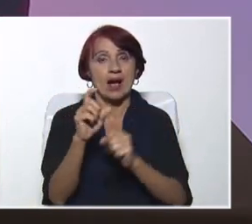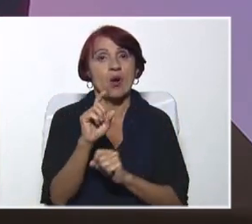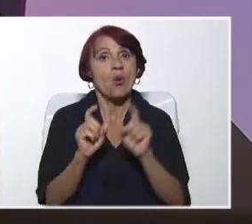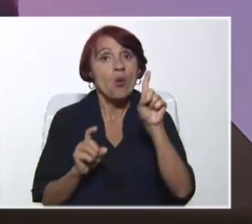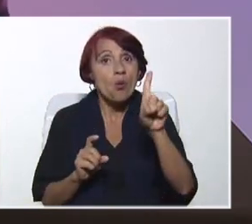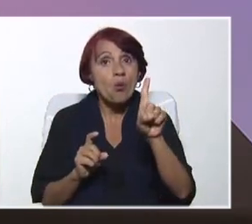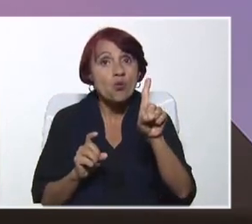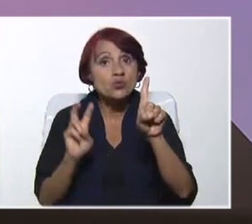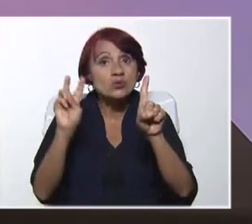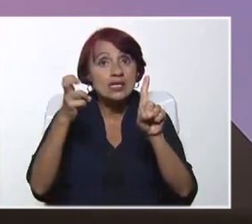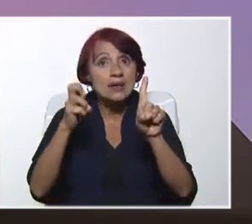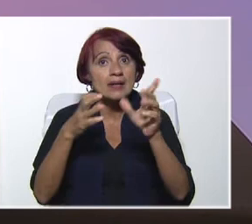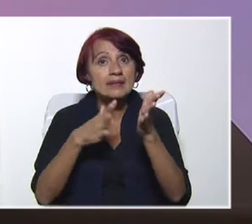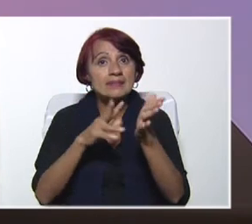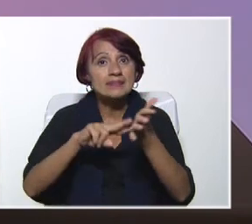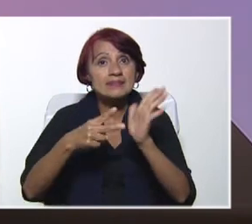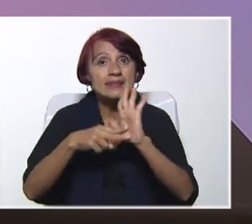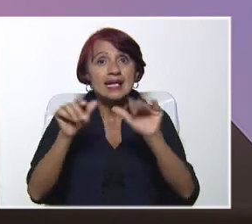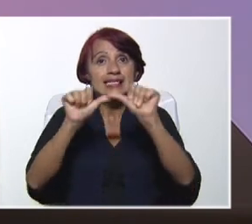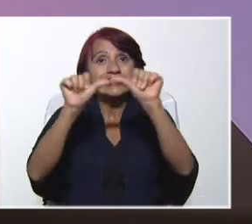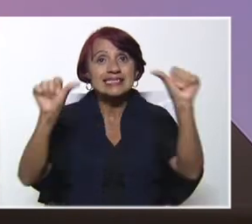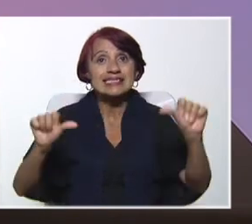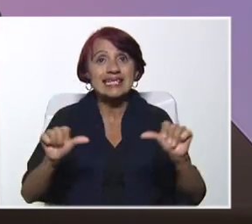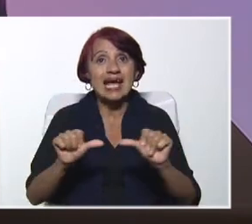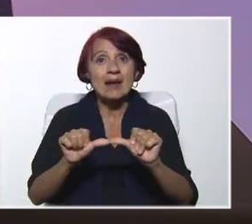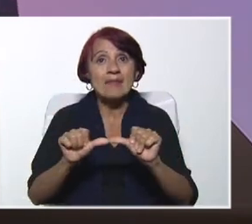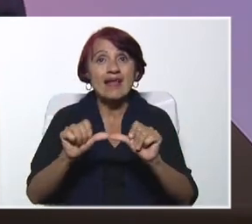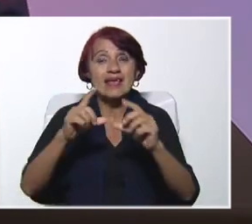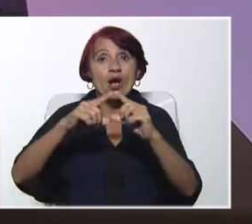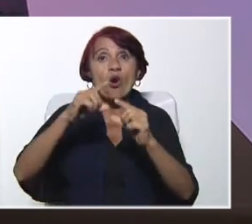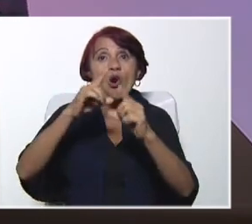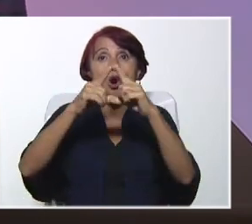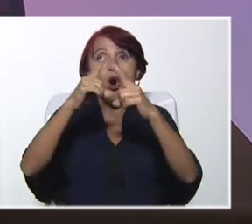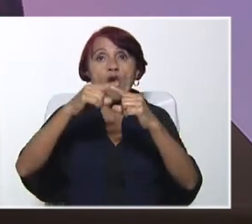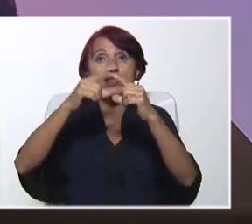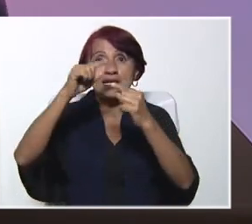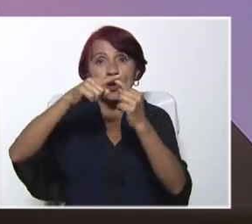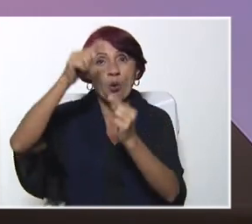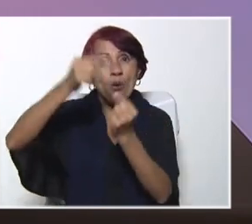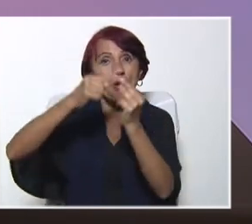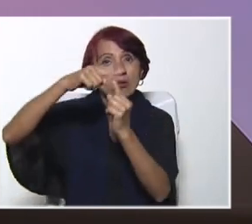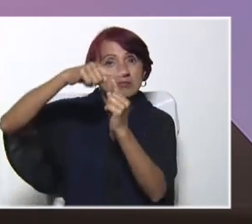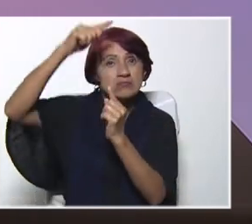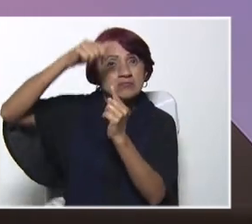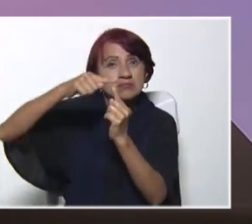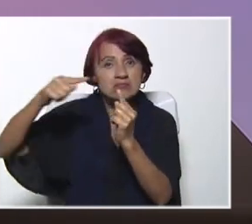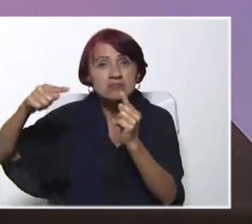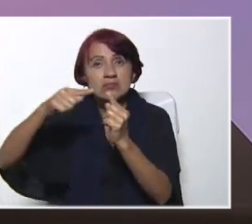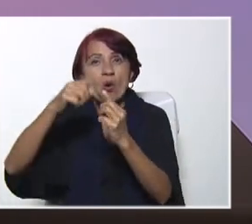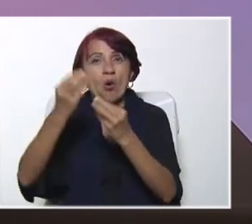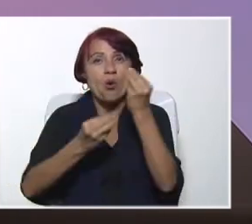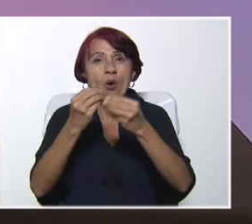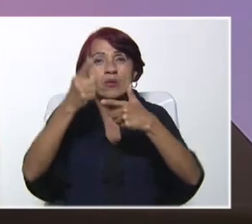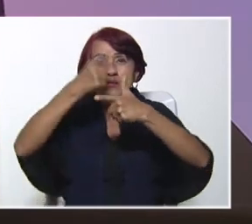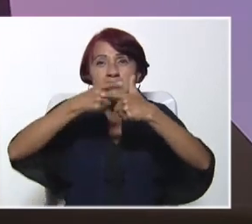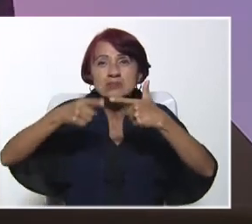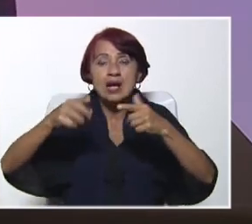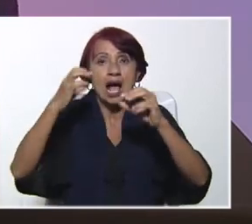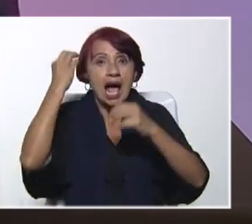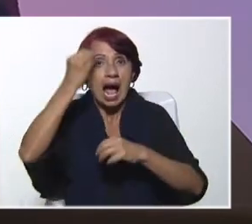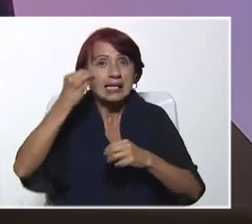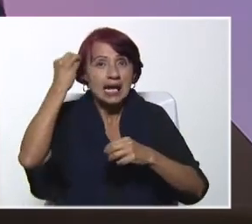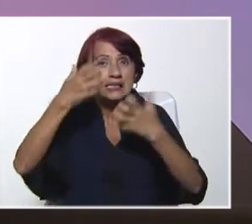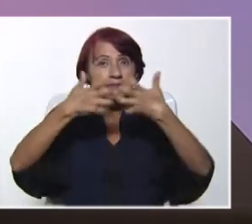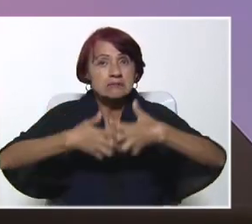lugar, lo que es el sistema de coordenadas. Y posteriormente vamos a estudiar y